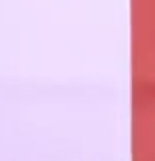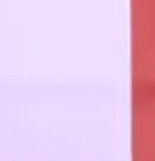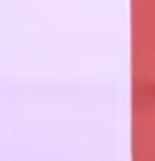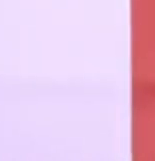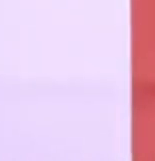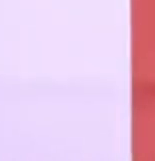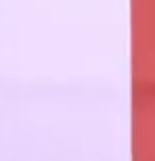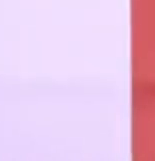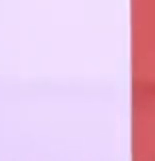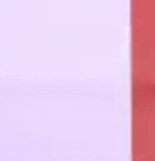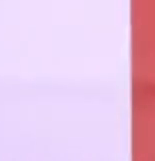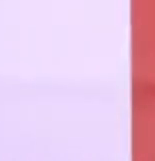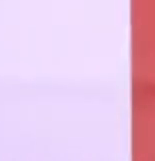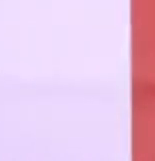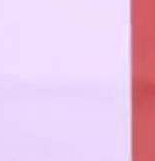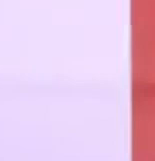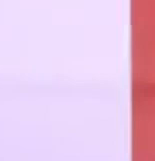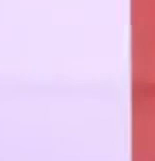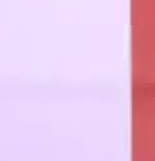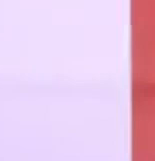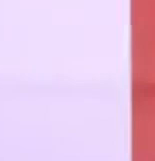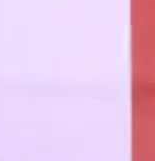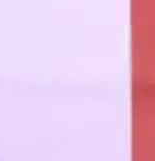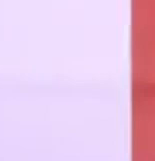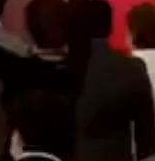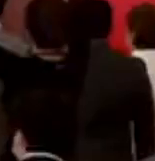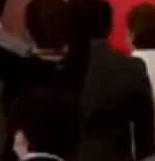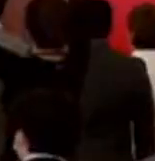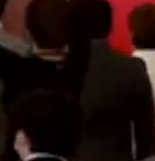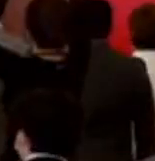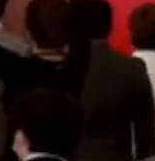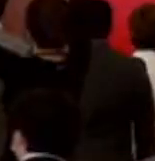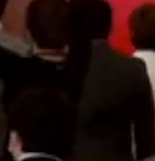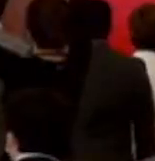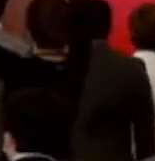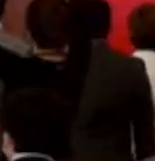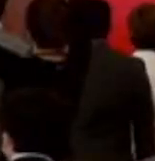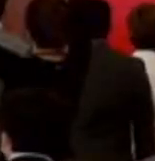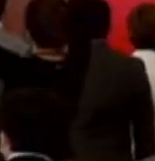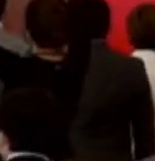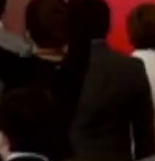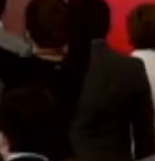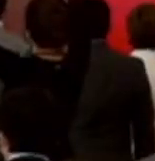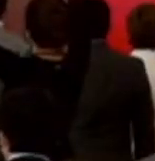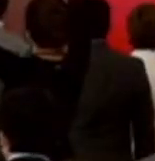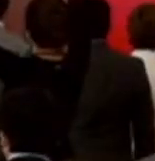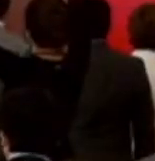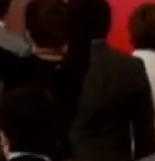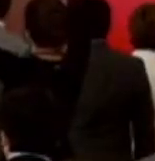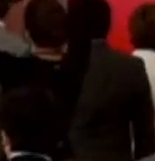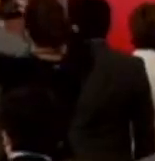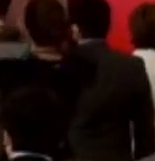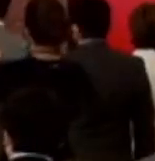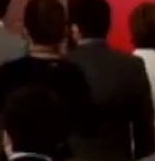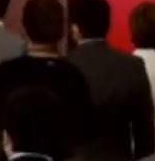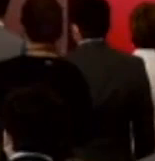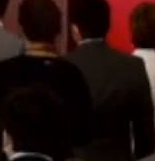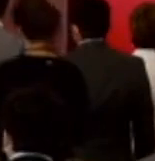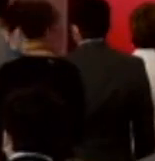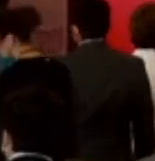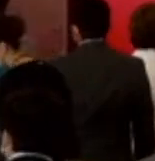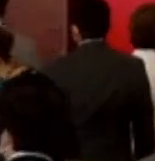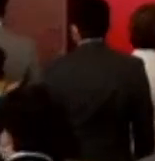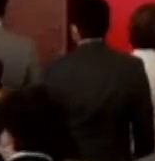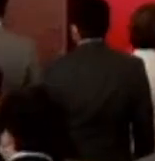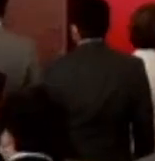Guardar y hacer guardar la Constitución Política de los Estados Unidos